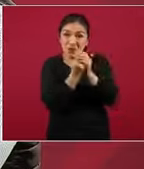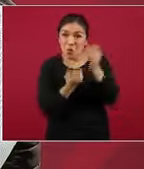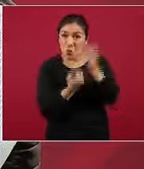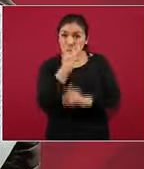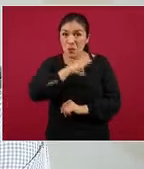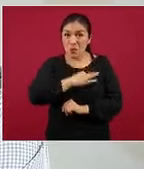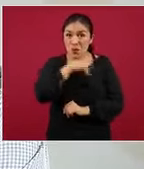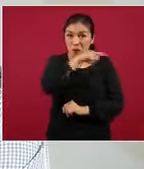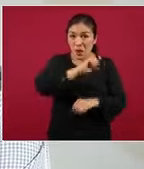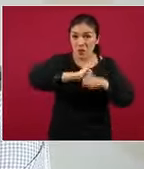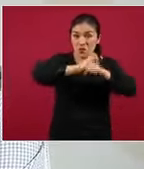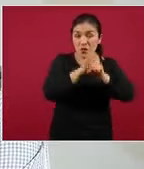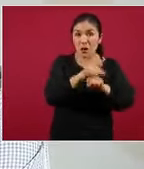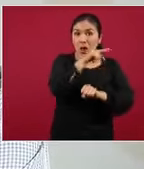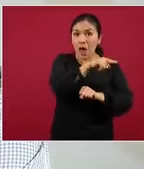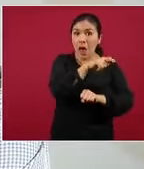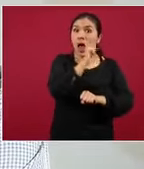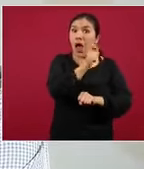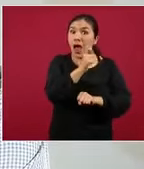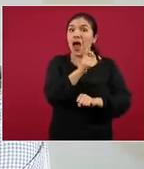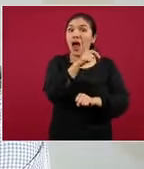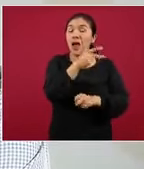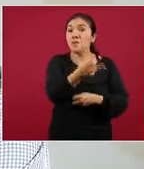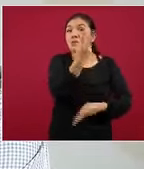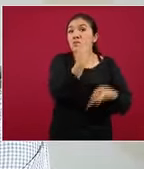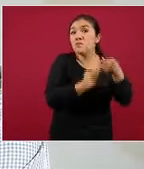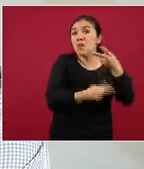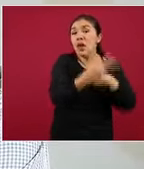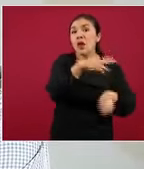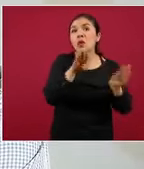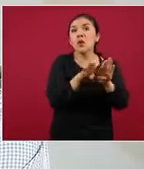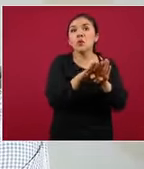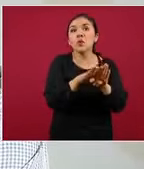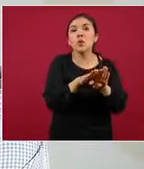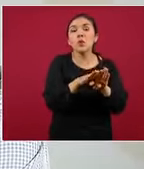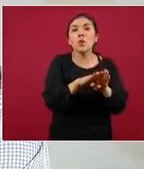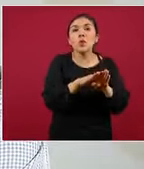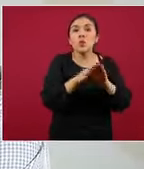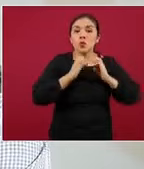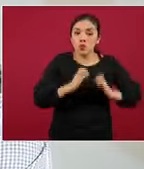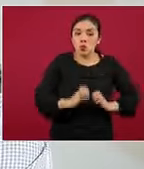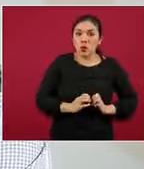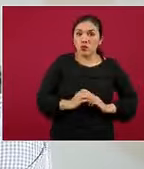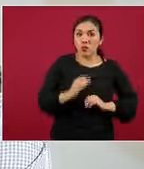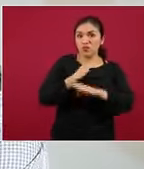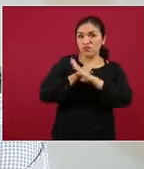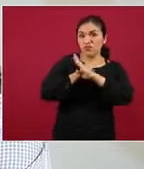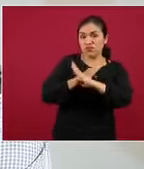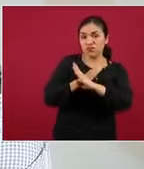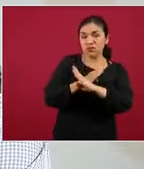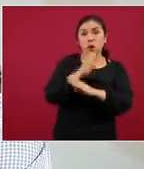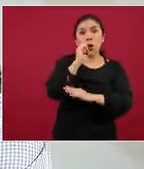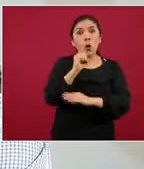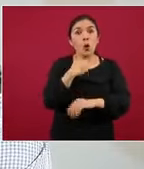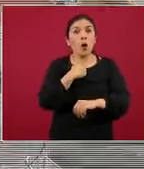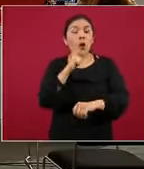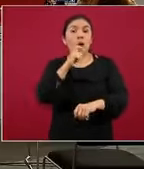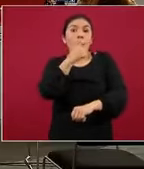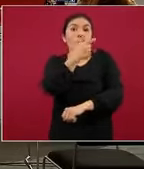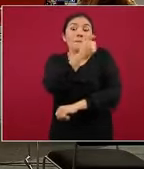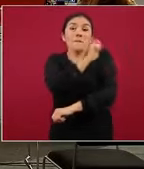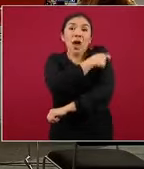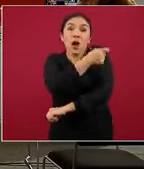tiene que ver también con la generación, digamos, de inmunidad o que ésta no aplique a la